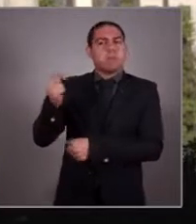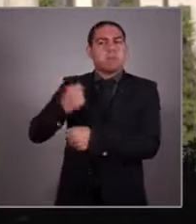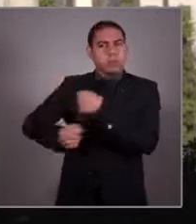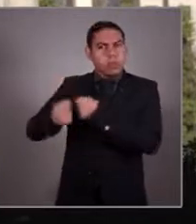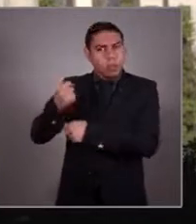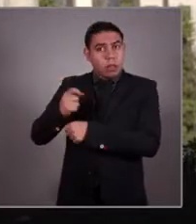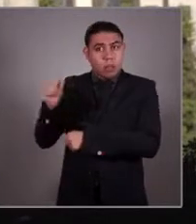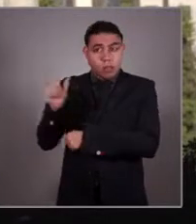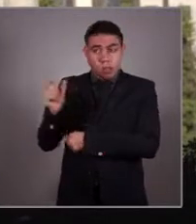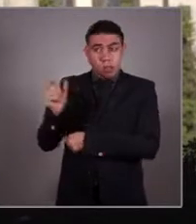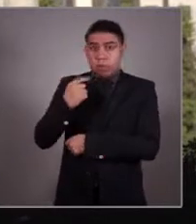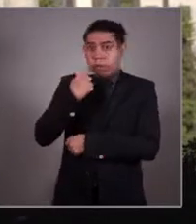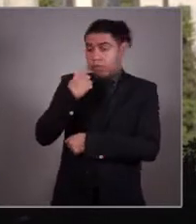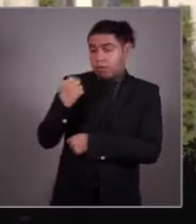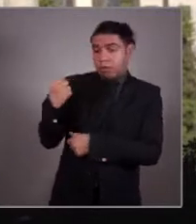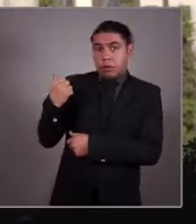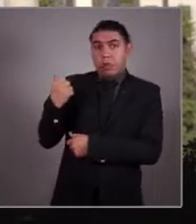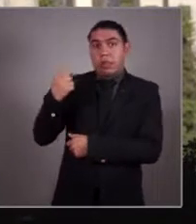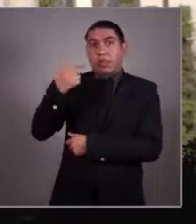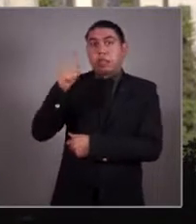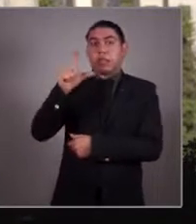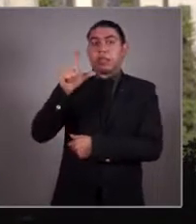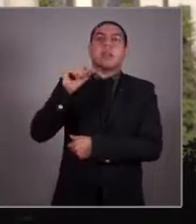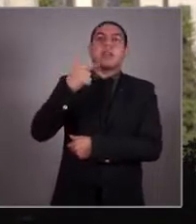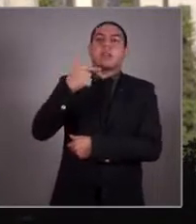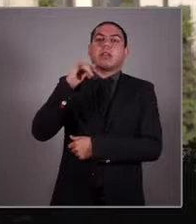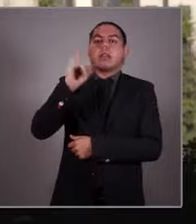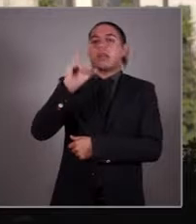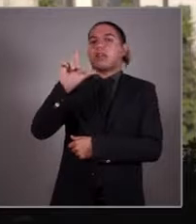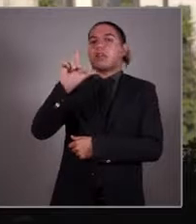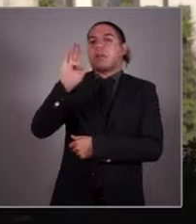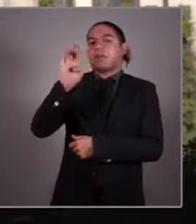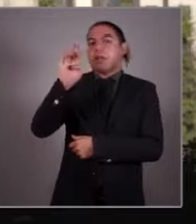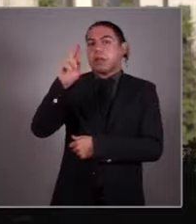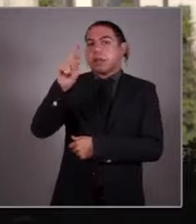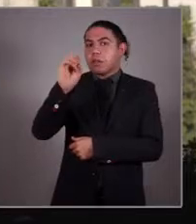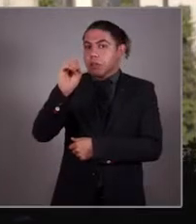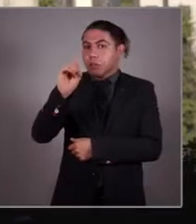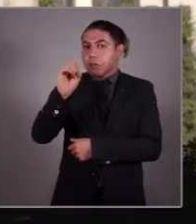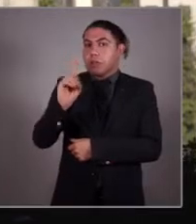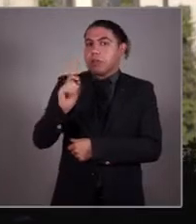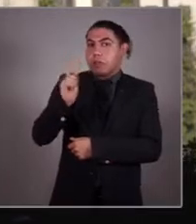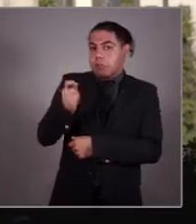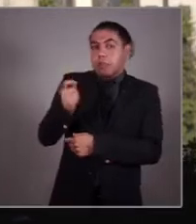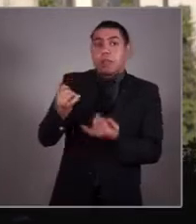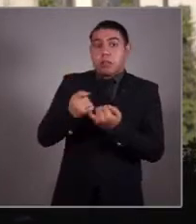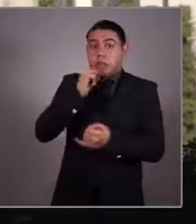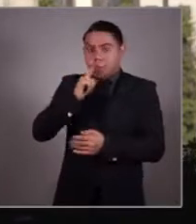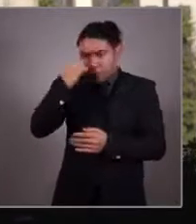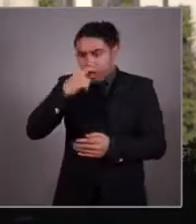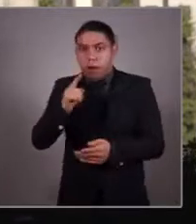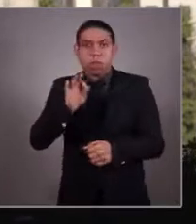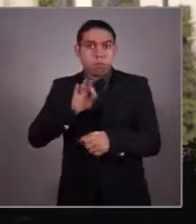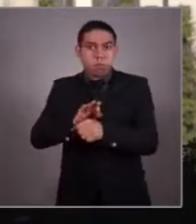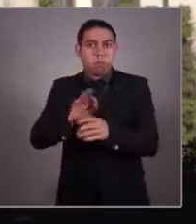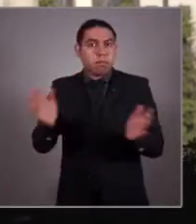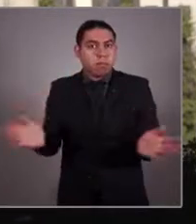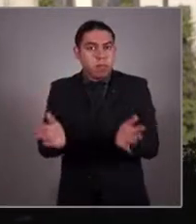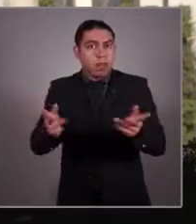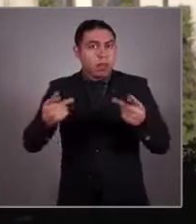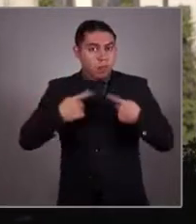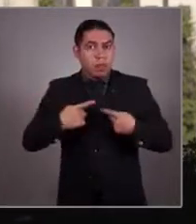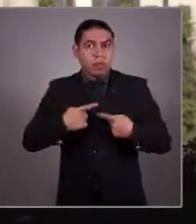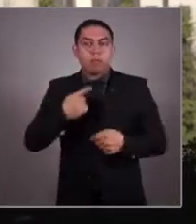años, cuando don Gilberto Rincón Gallardo enarboló una opción liberal y socialdemócrata a favor de los derechos de las